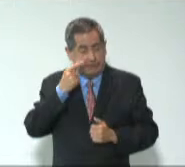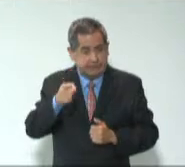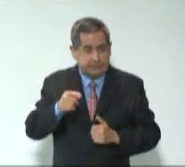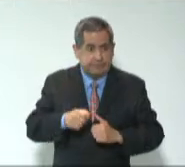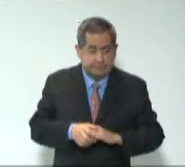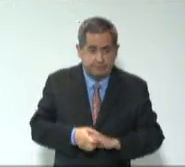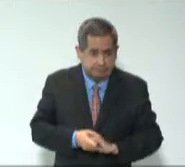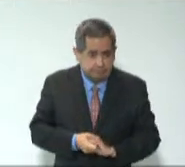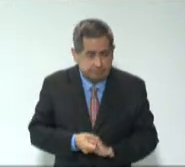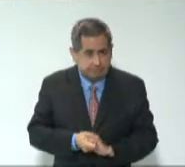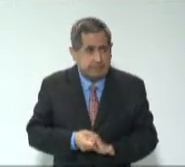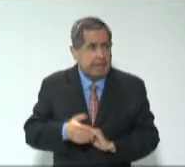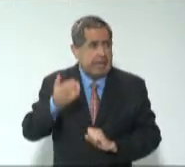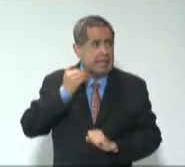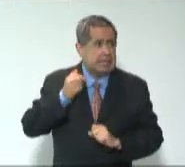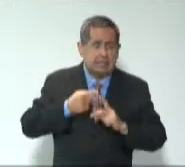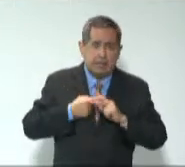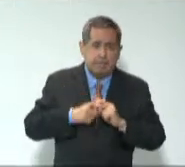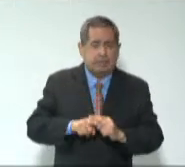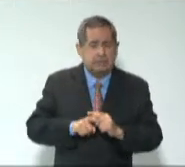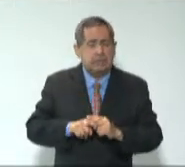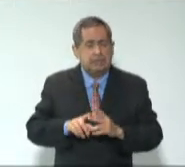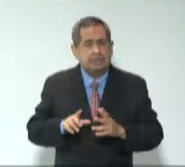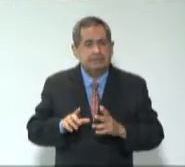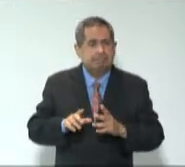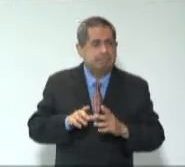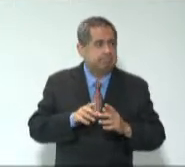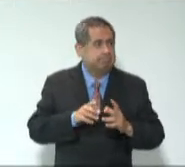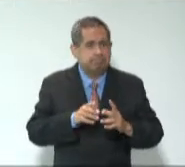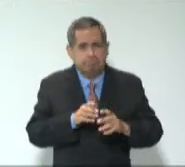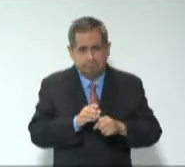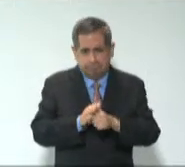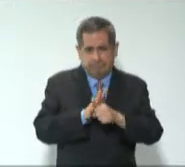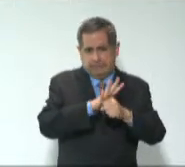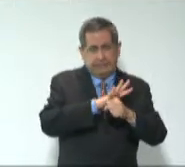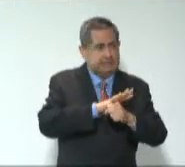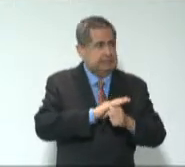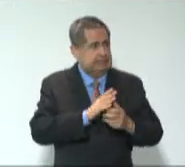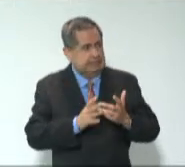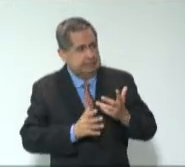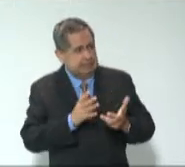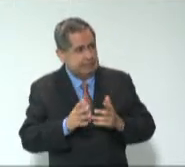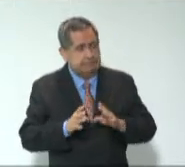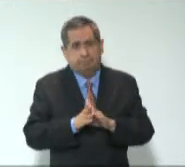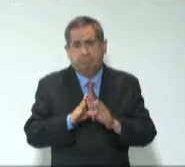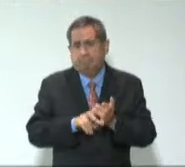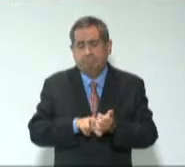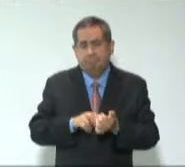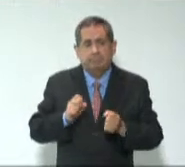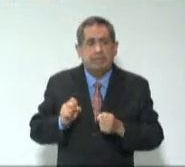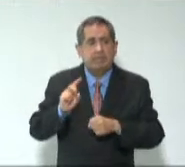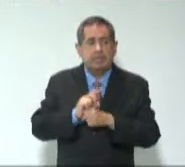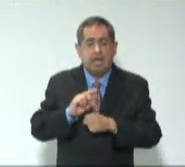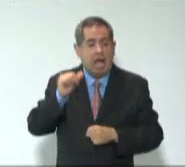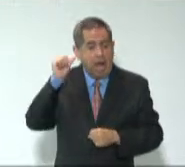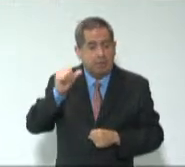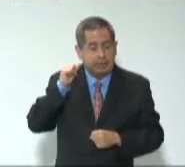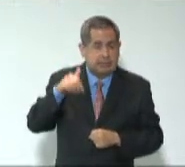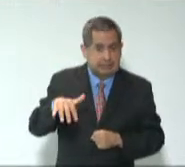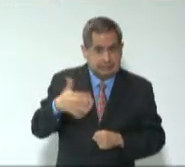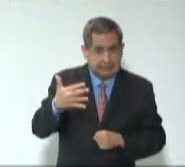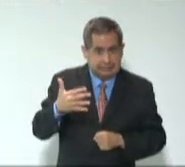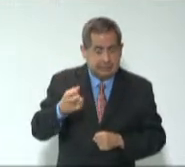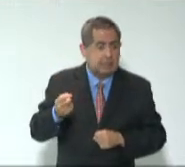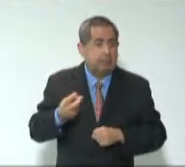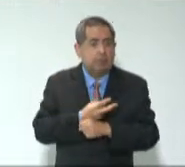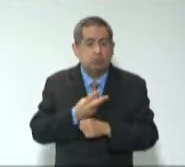estábamos empezando a hacer frente a esta a esta pandemia eh el 15 de abril hubo un